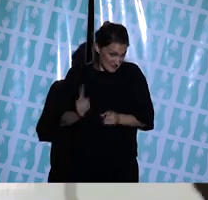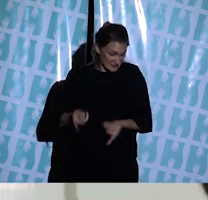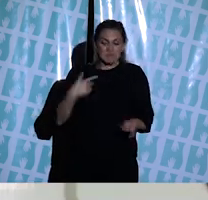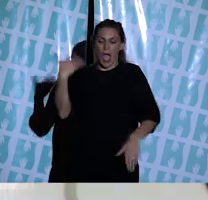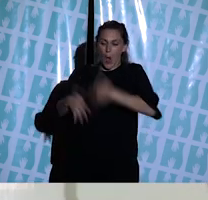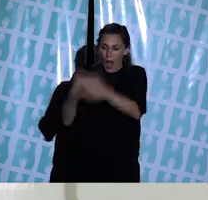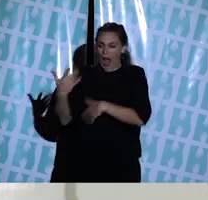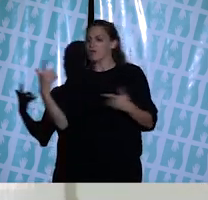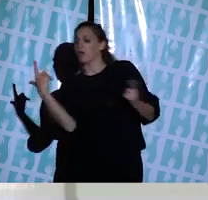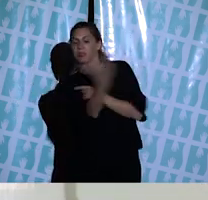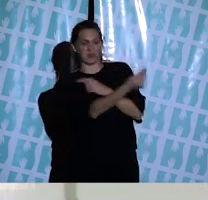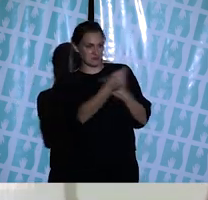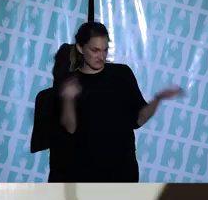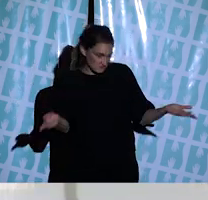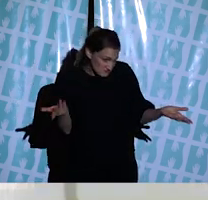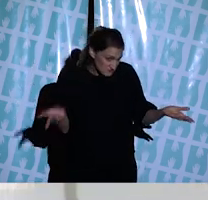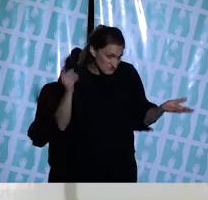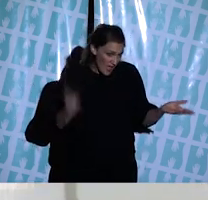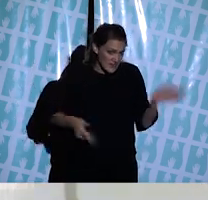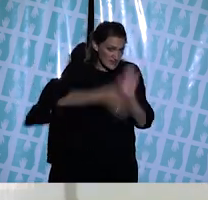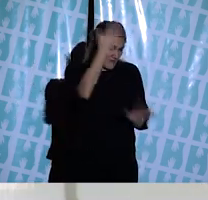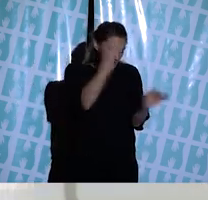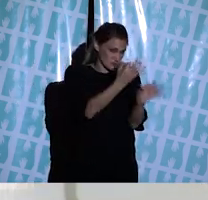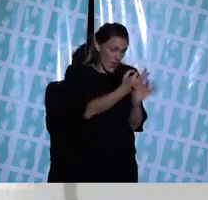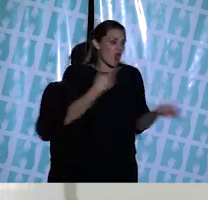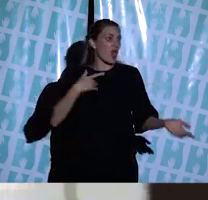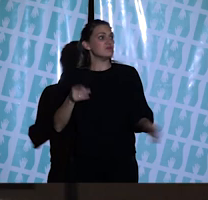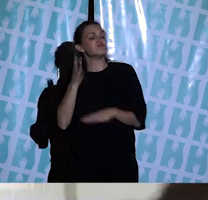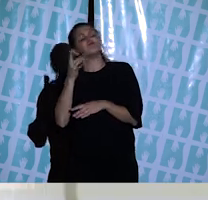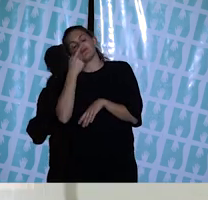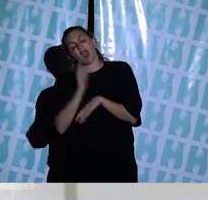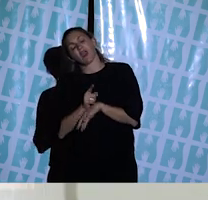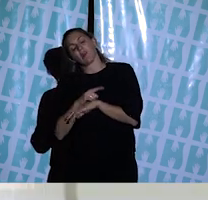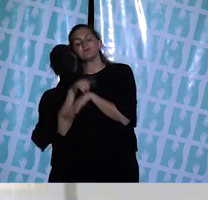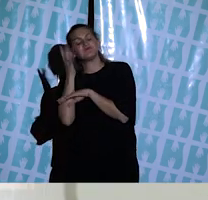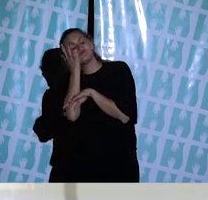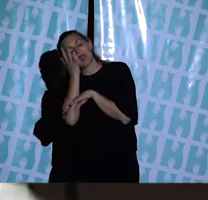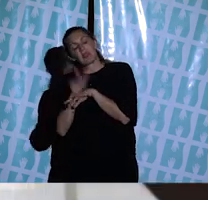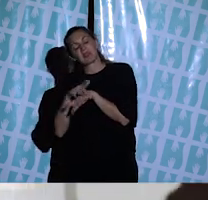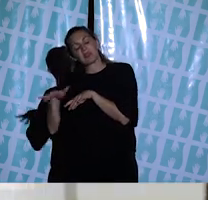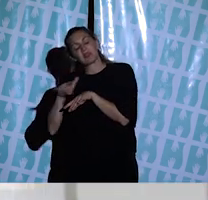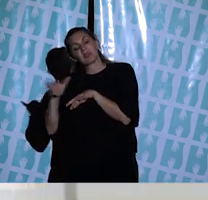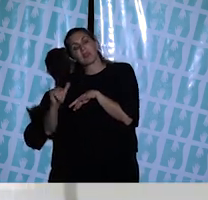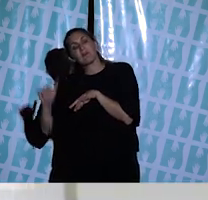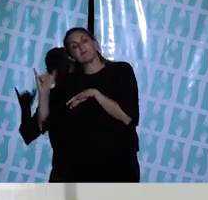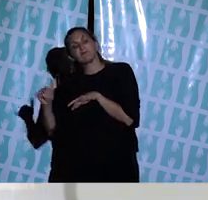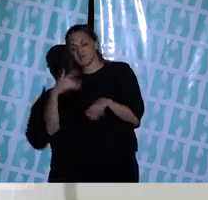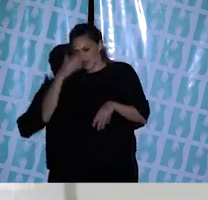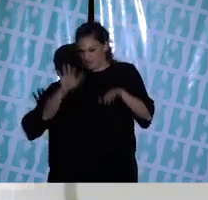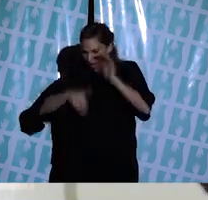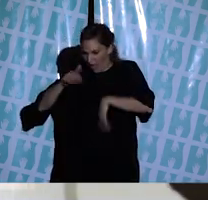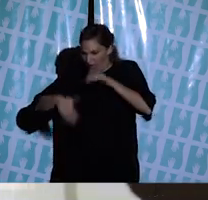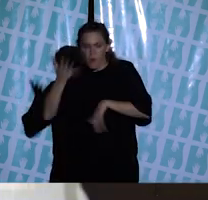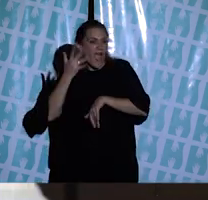se va al colegio, se duerme una siestita bajo el sol, persigue una palomita después, desentierra un hueso que